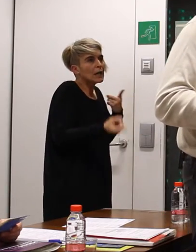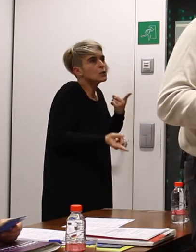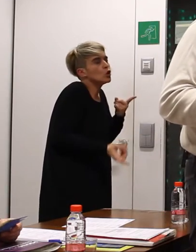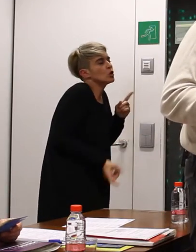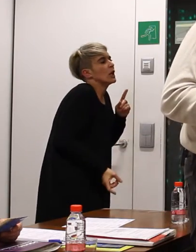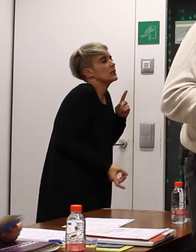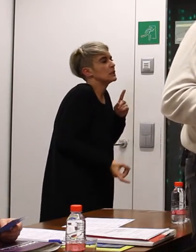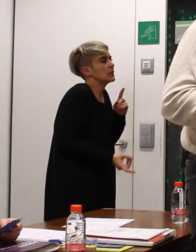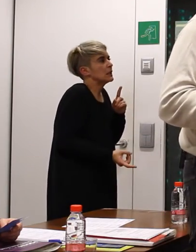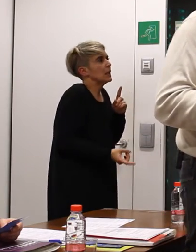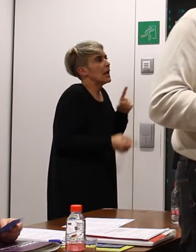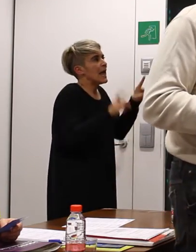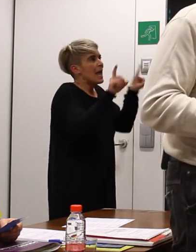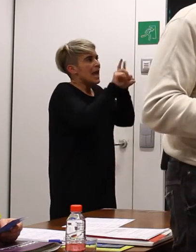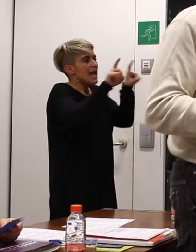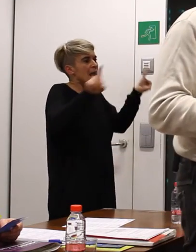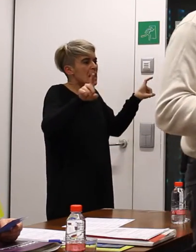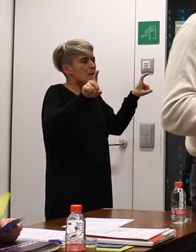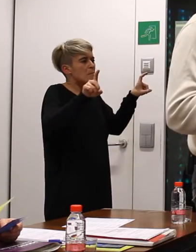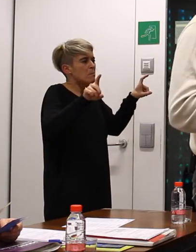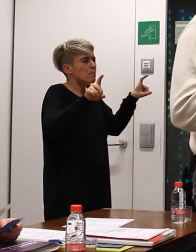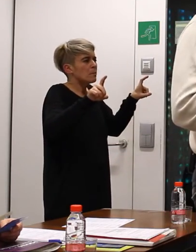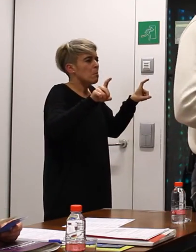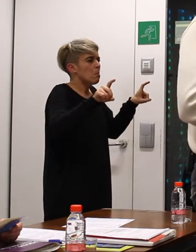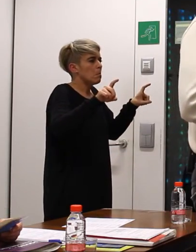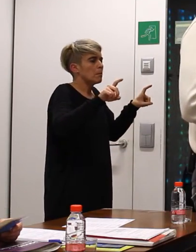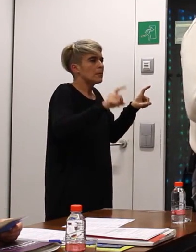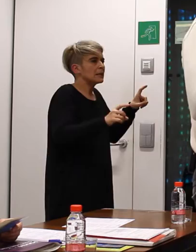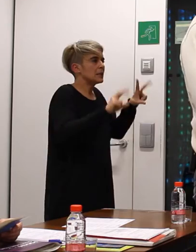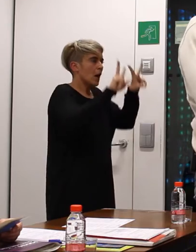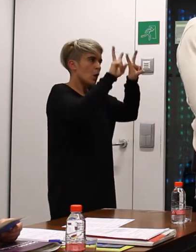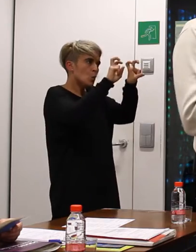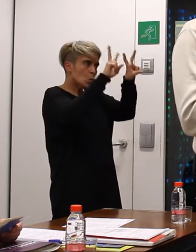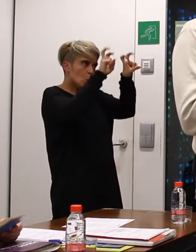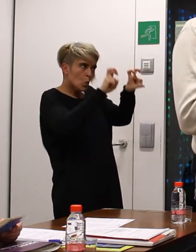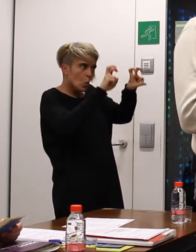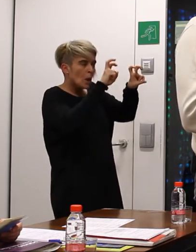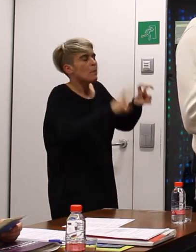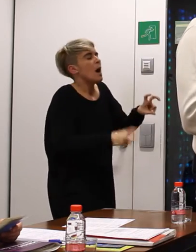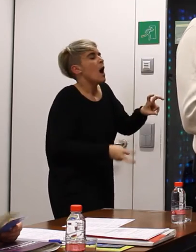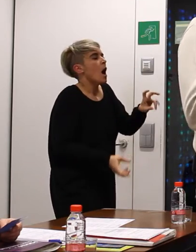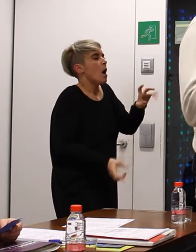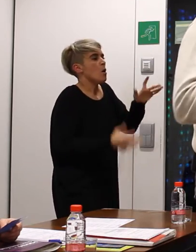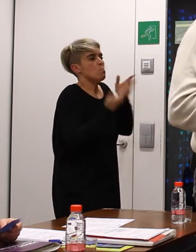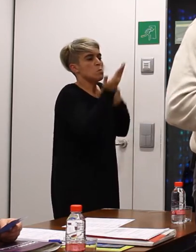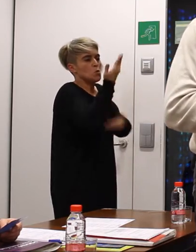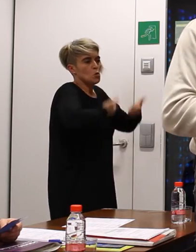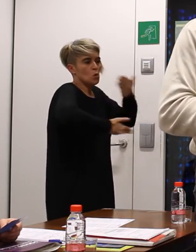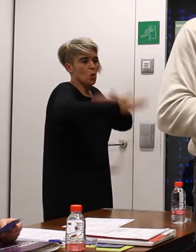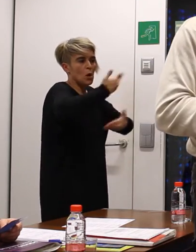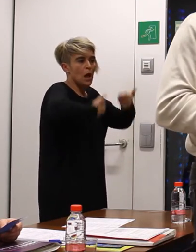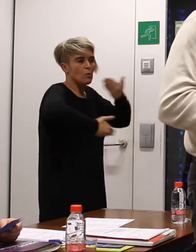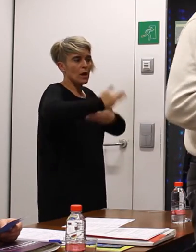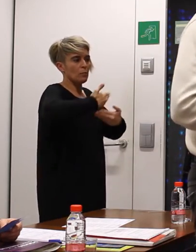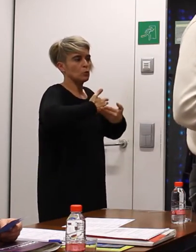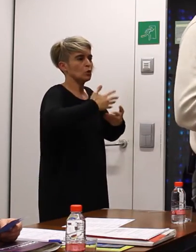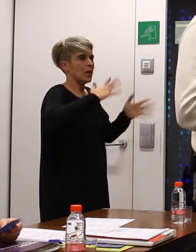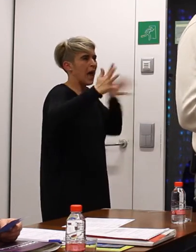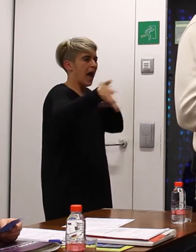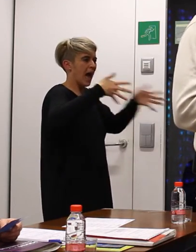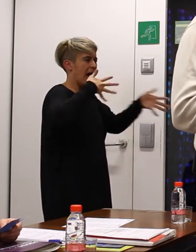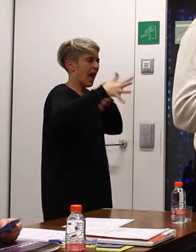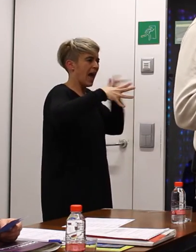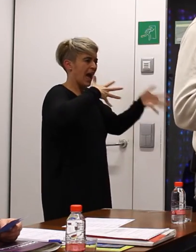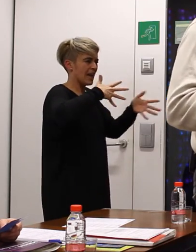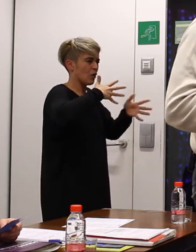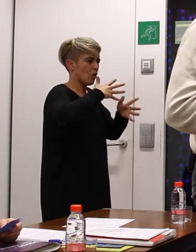es una empresa que nació con el fin de levantar un aerogenerador, uno de propiedad compartida, que por cierto